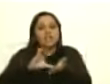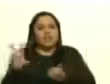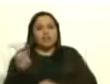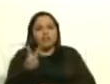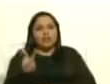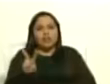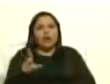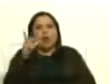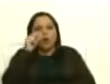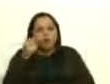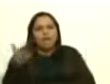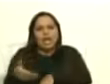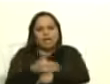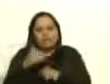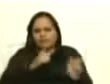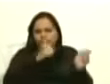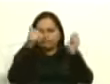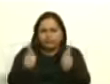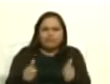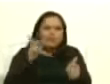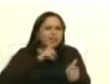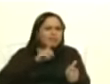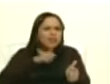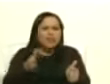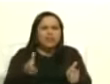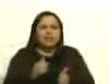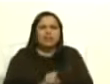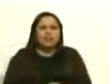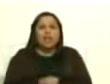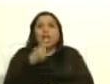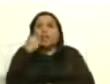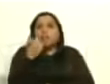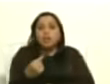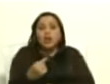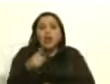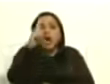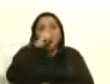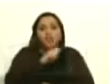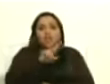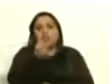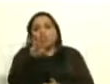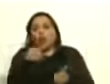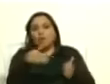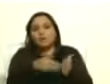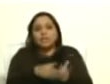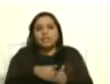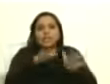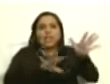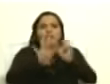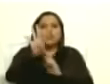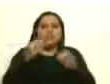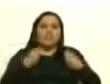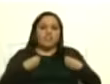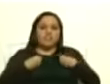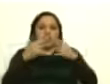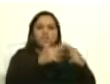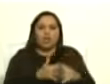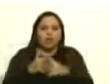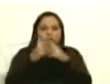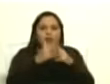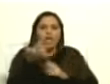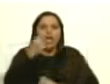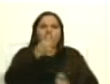este supuesto presidente del país, dijo que desde el año 2014 vive en Miami y que tiene una